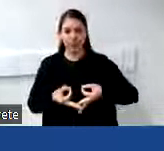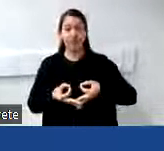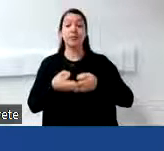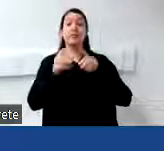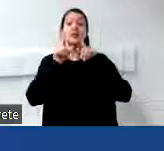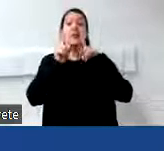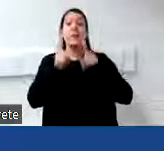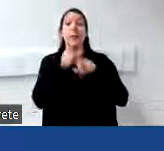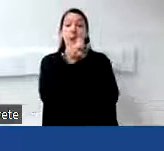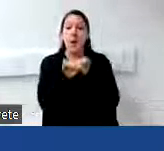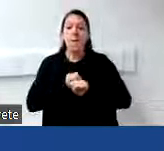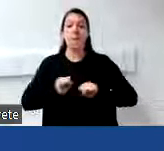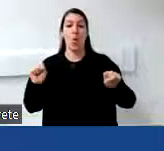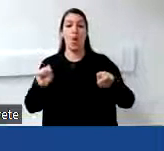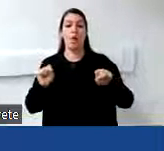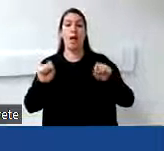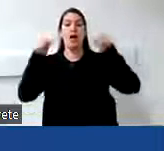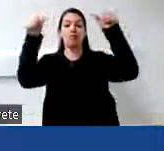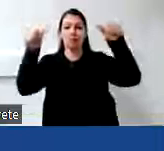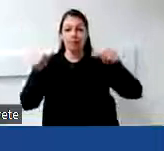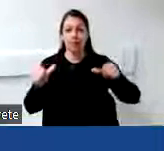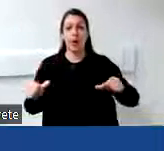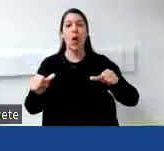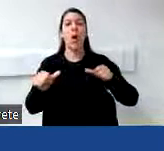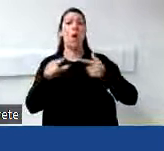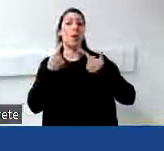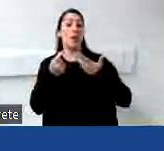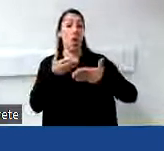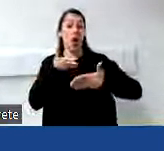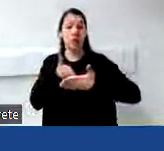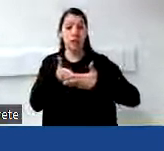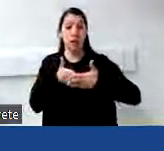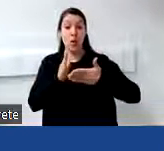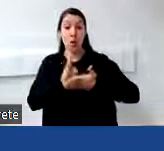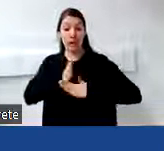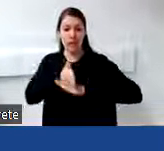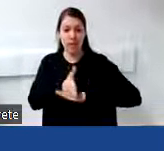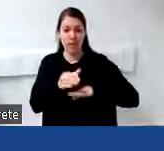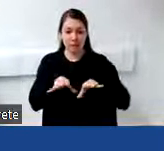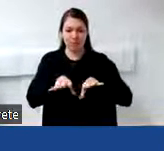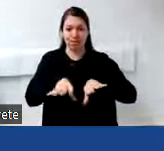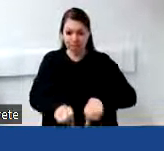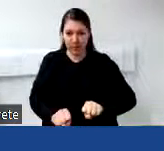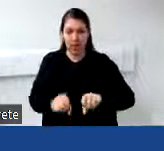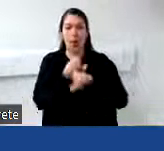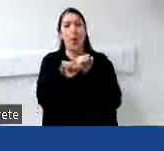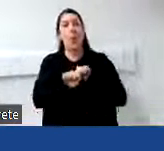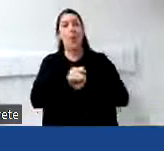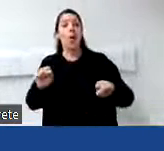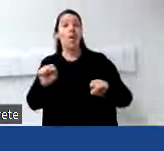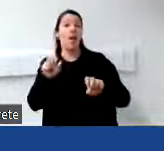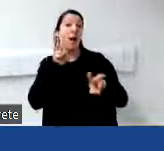hecho bueno, de poder señalizar cuando hay, por ejemplo, estacionamiento accesible y reservado, para que sea identificable por todas